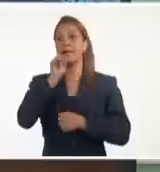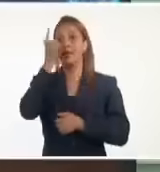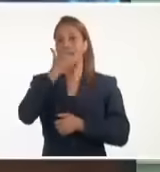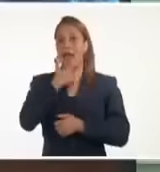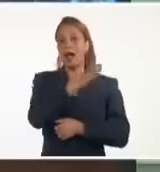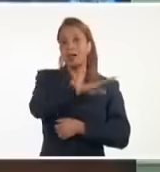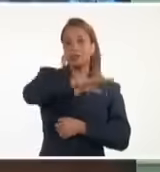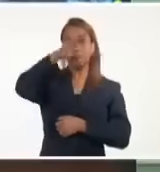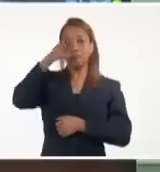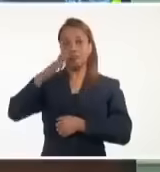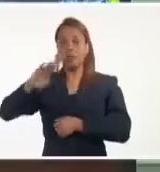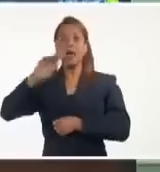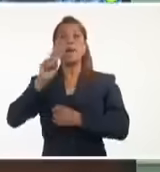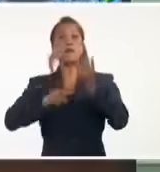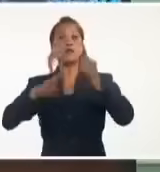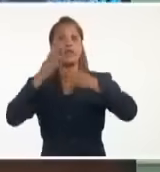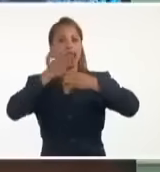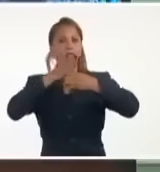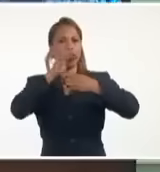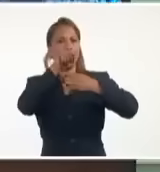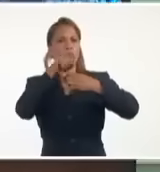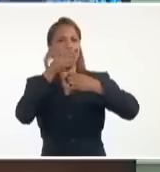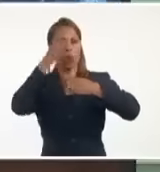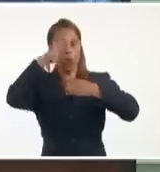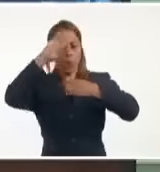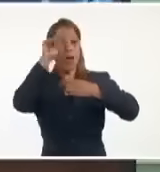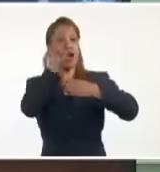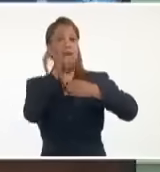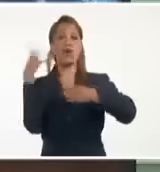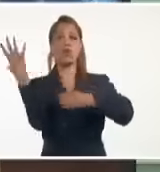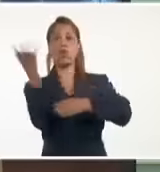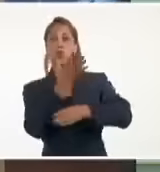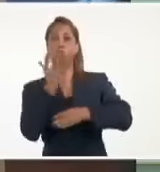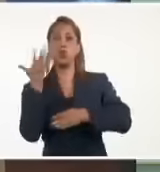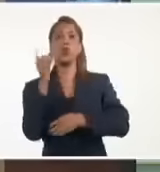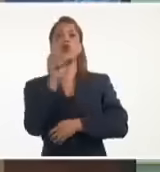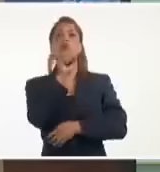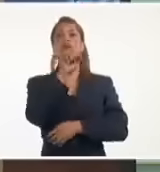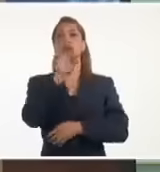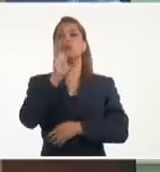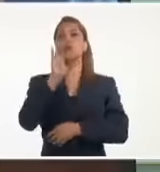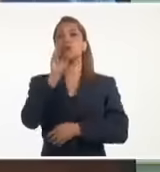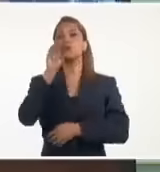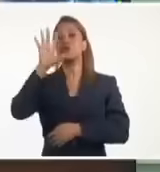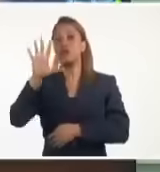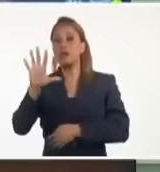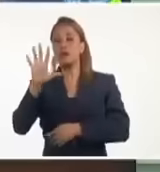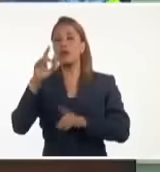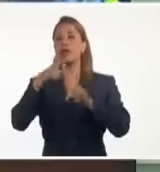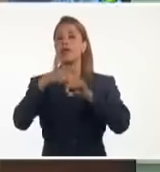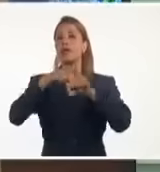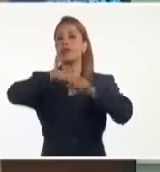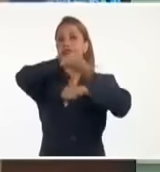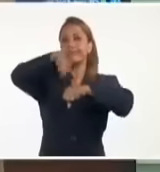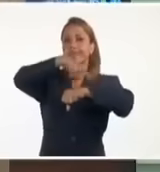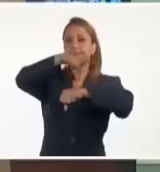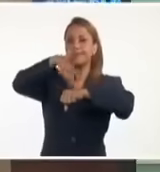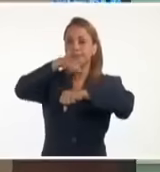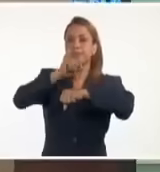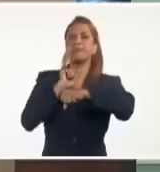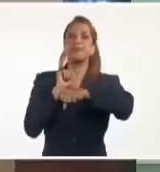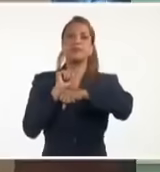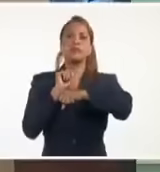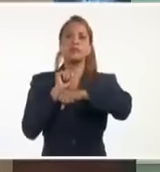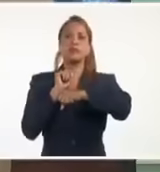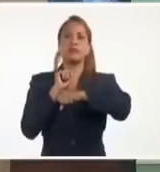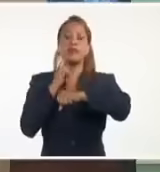en la provincia de Santiago de Cuba. El viento llegó a una racha de 105 kilómetros por hora. Claro que no se cuenta porque